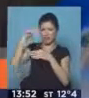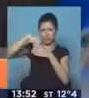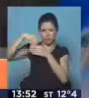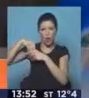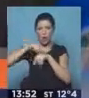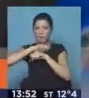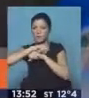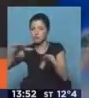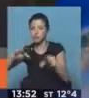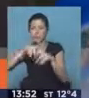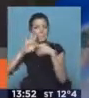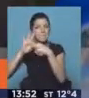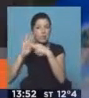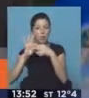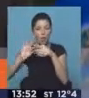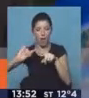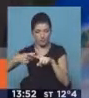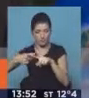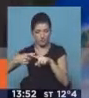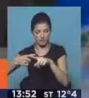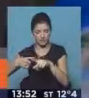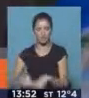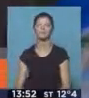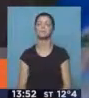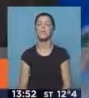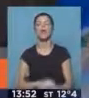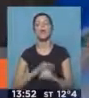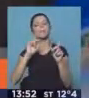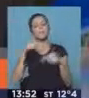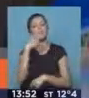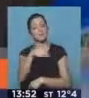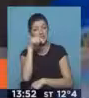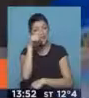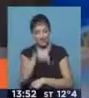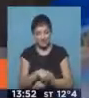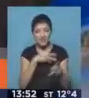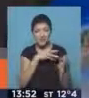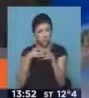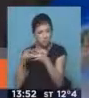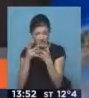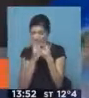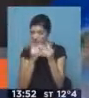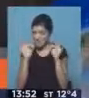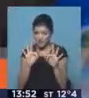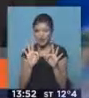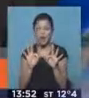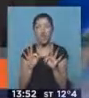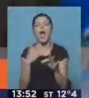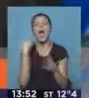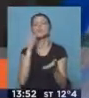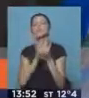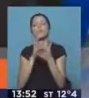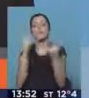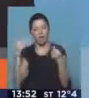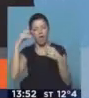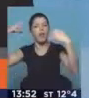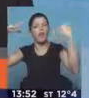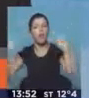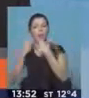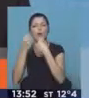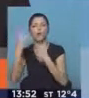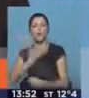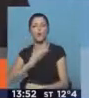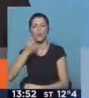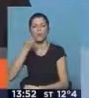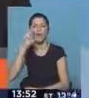varios presidentes, entre otros Pepe Mujica, por ejemplo, en Uruguay, y Villalobos incluye a Dilma Rousseff, más allá de que no haya empuñado las